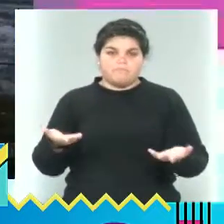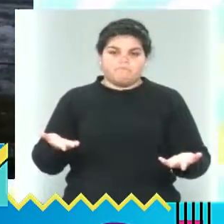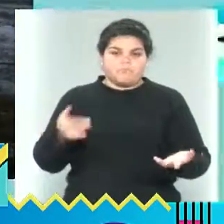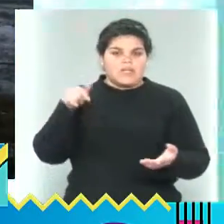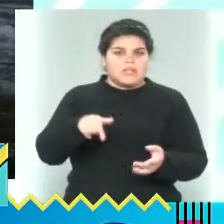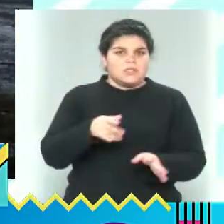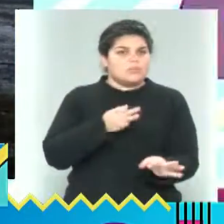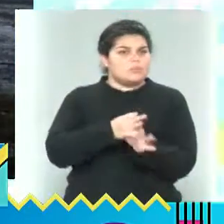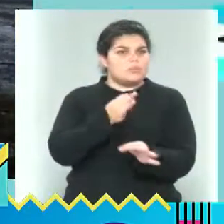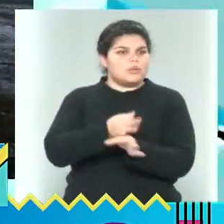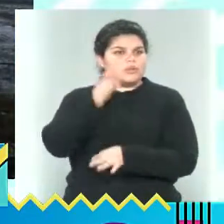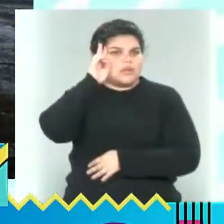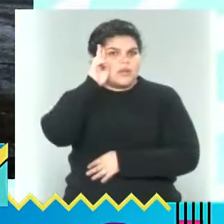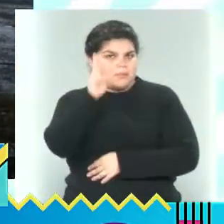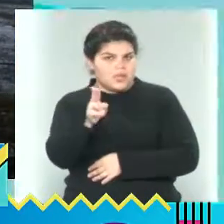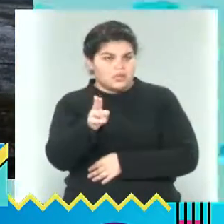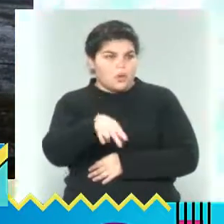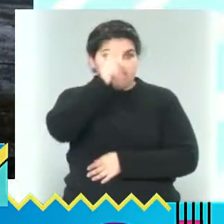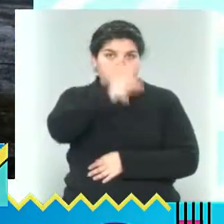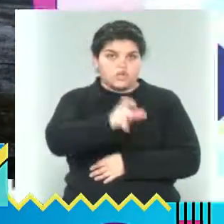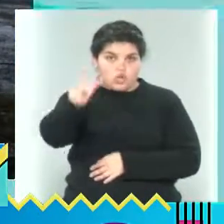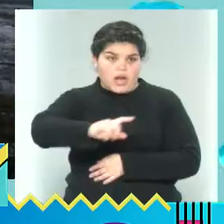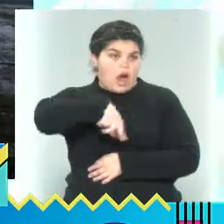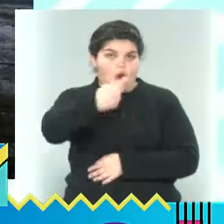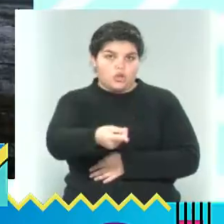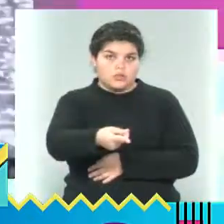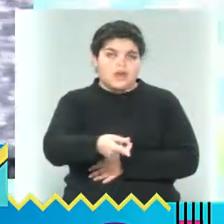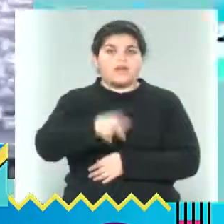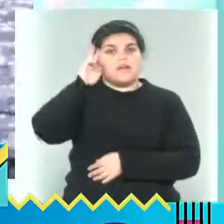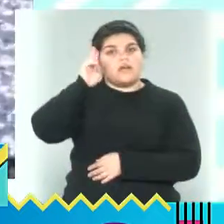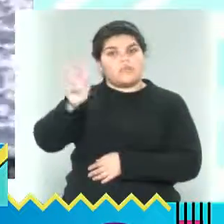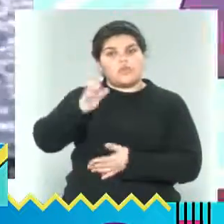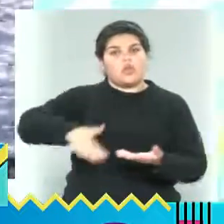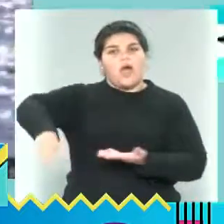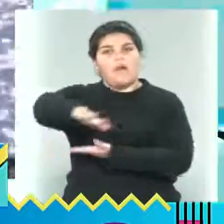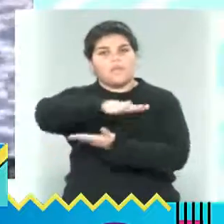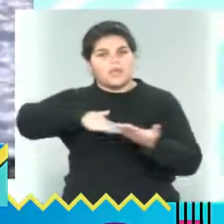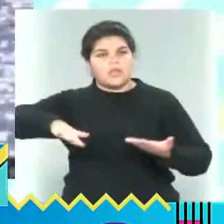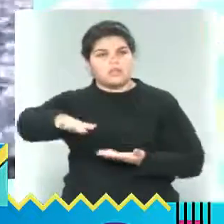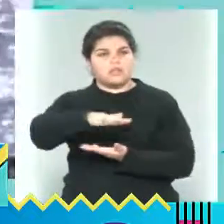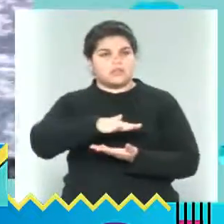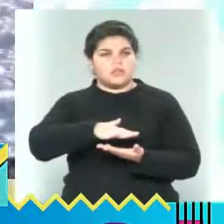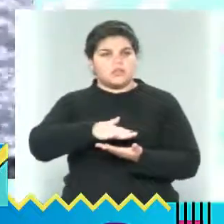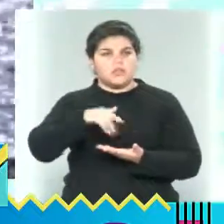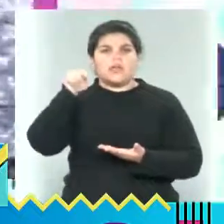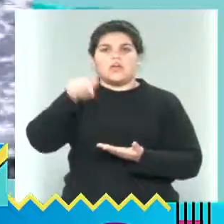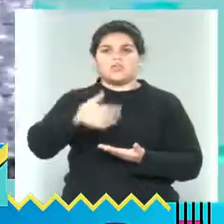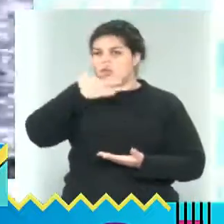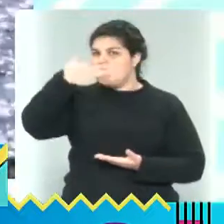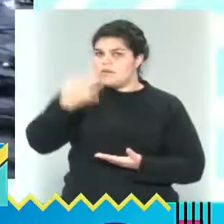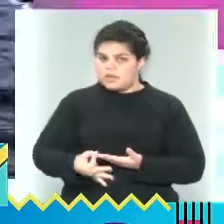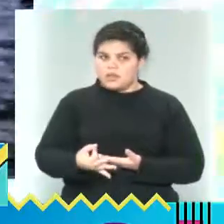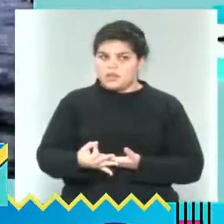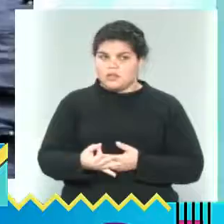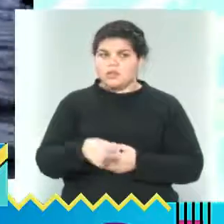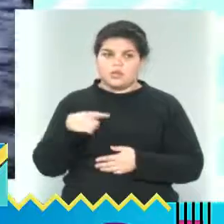educación, respeto por el prójimo, por los demás y por el ambiente o por el entorno, como parte de una realidad